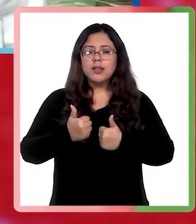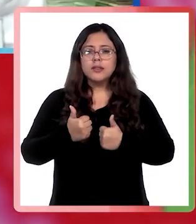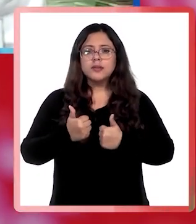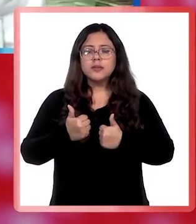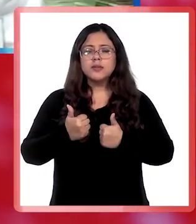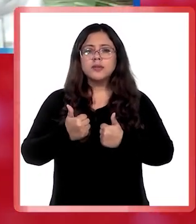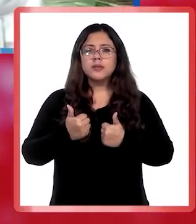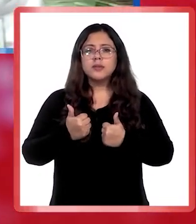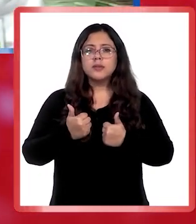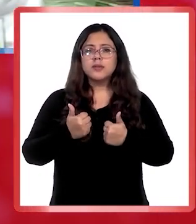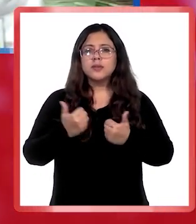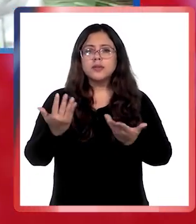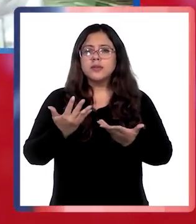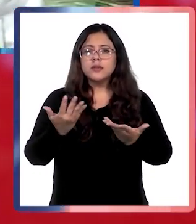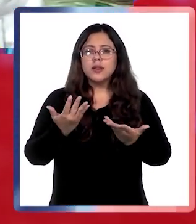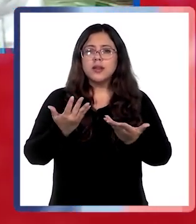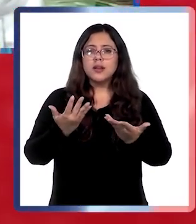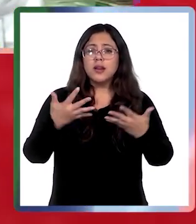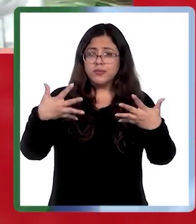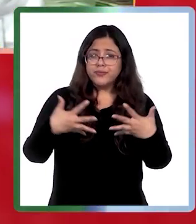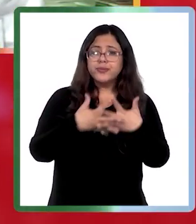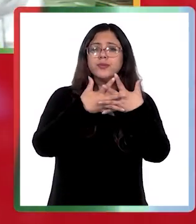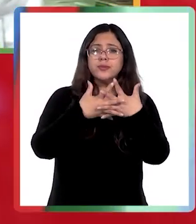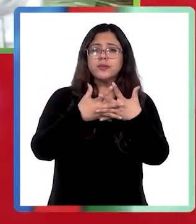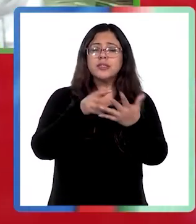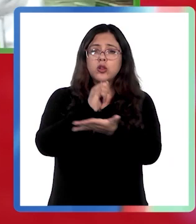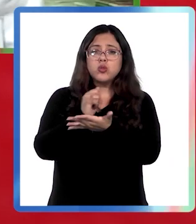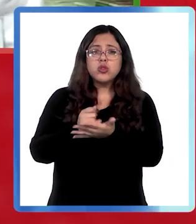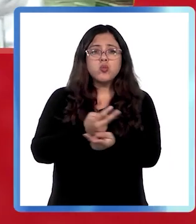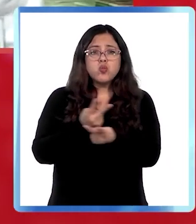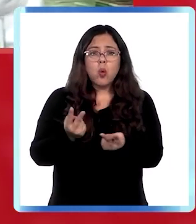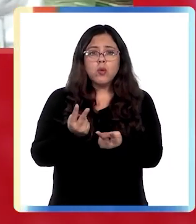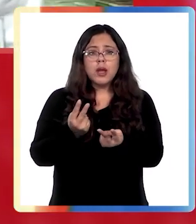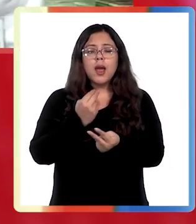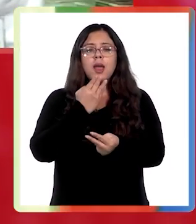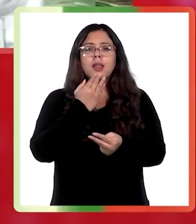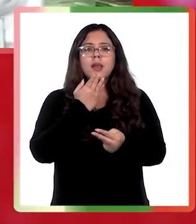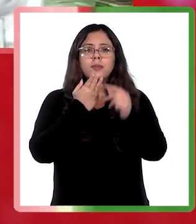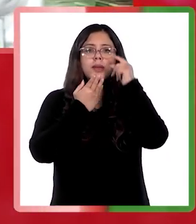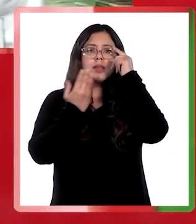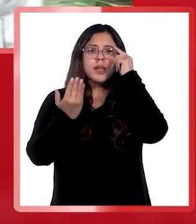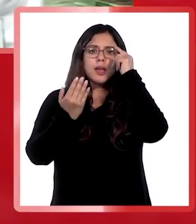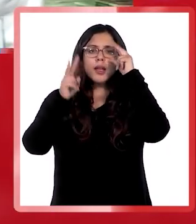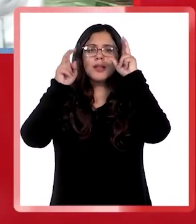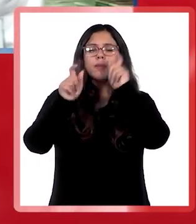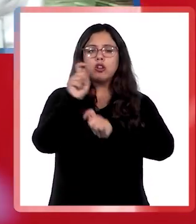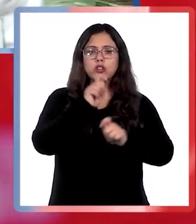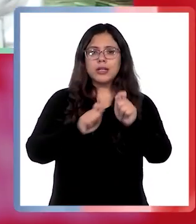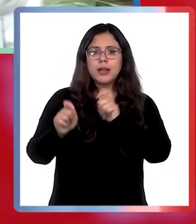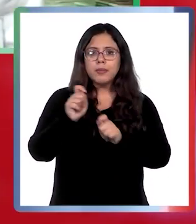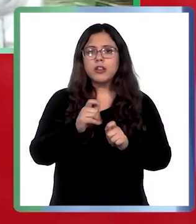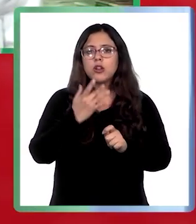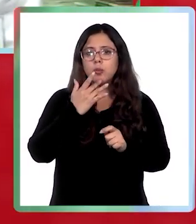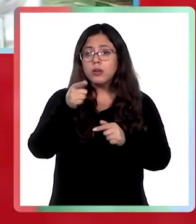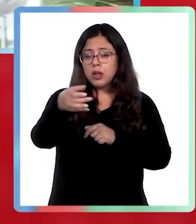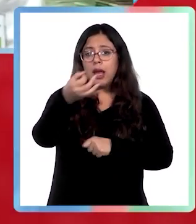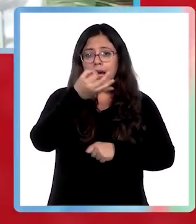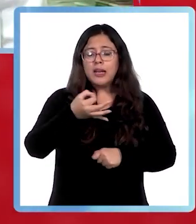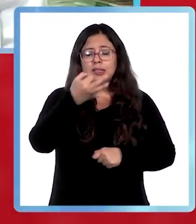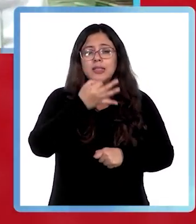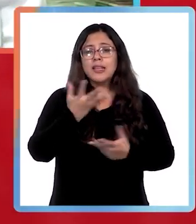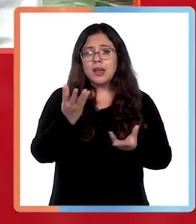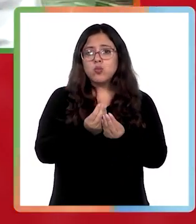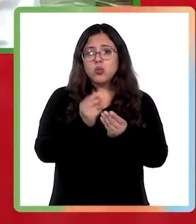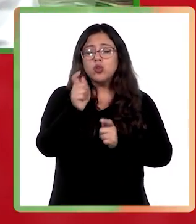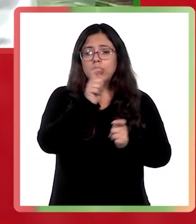relación con el sector público con respecto a eso? Y también con respecto a los tratamientos, porque claro, usted nos mencionaba que hay muchos